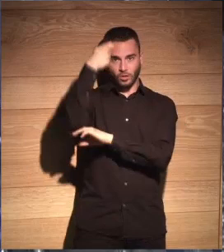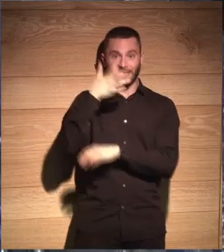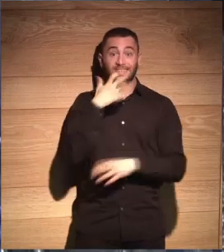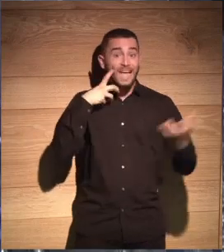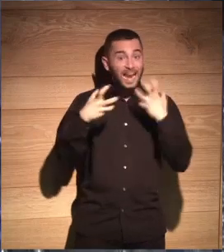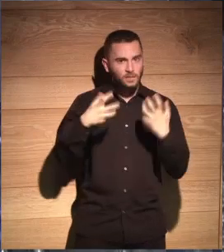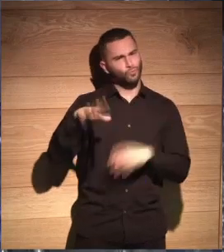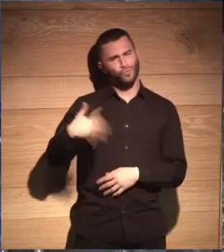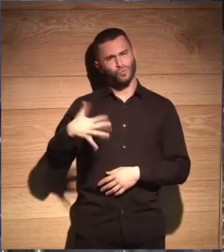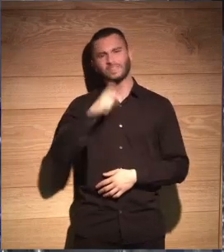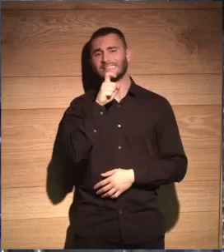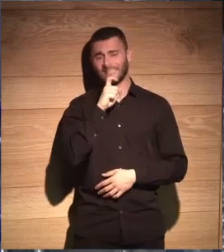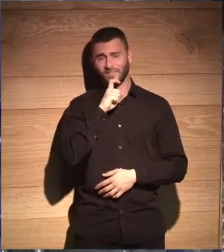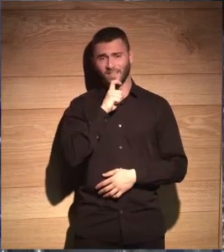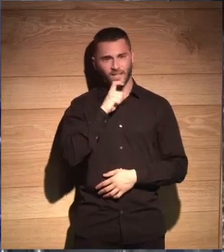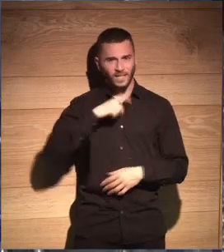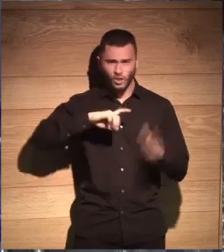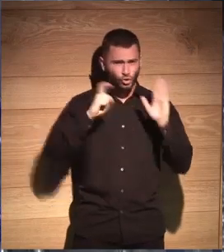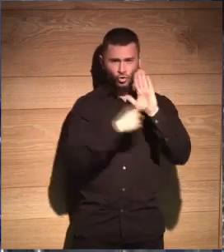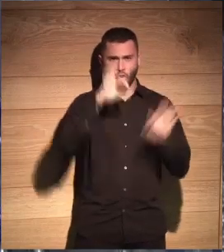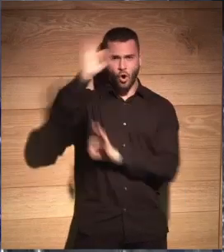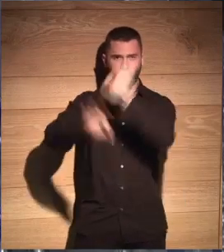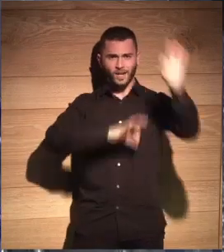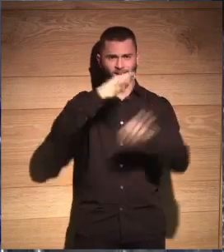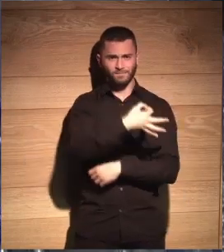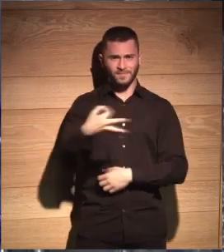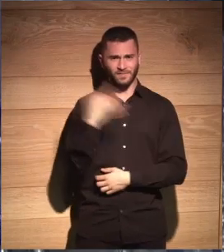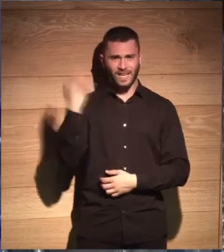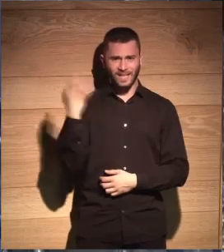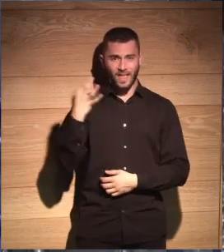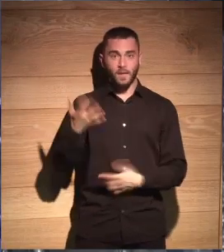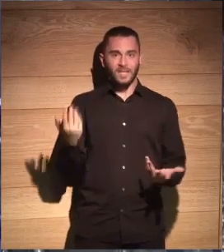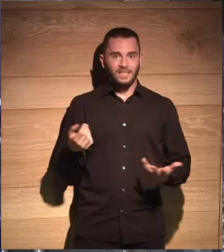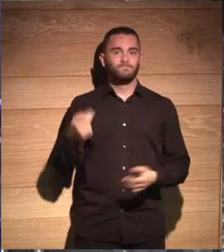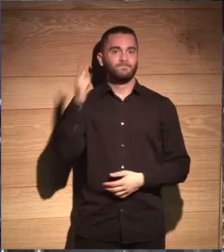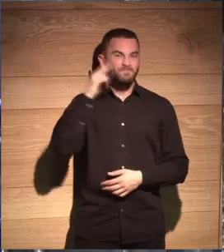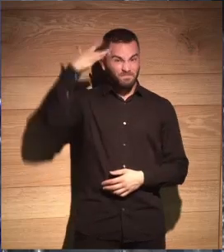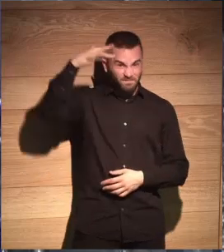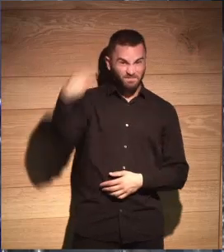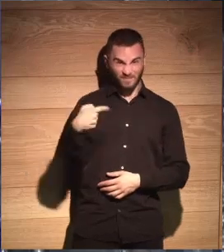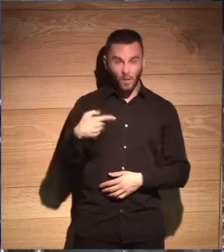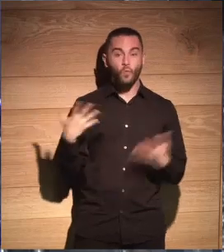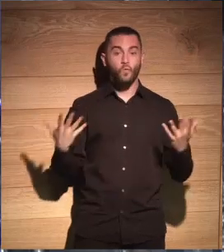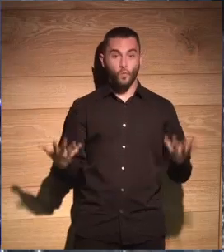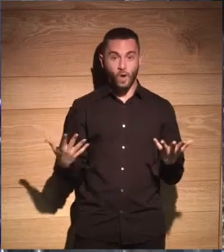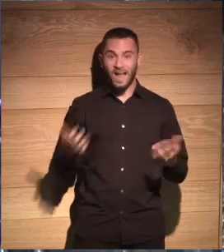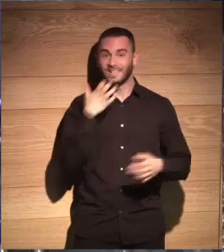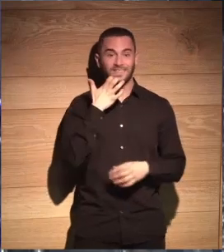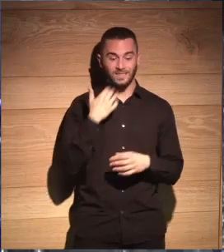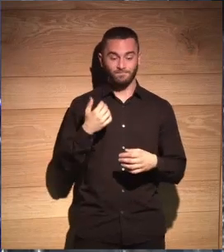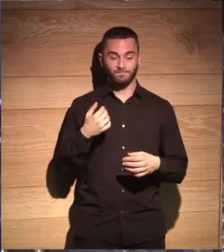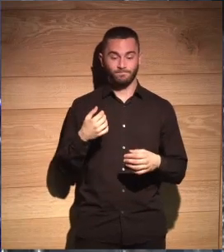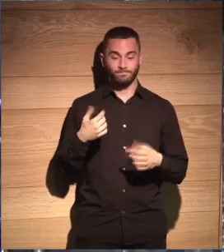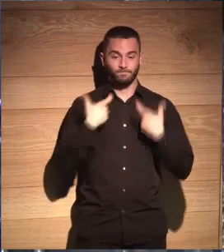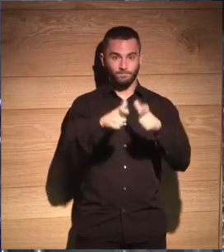artístico. Tiene que estar todo muy bien organizado y sobre todo la gran pesadilla de cualquiera que ha trabajado en una disciplina artística